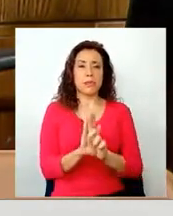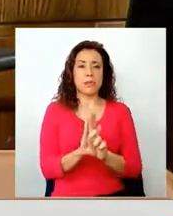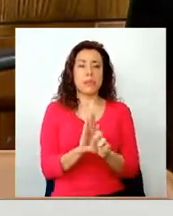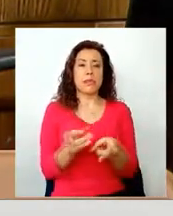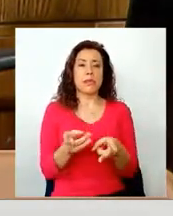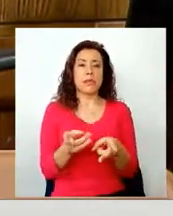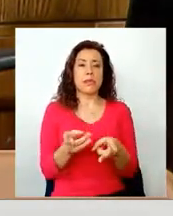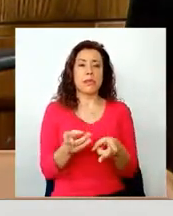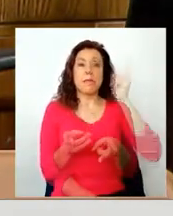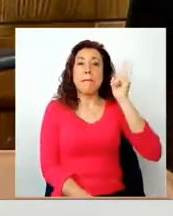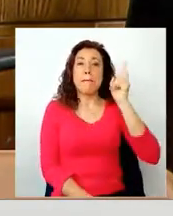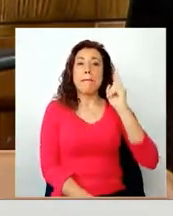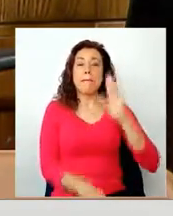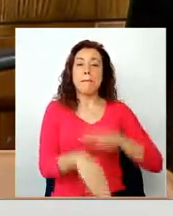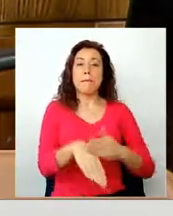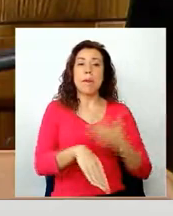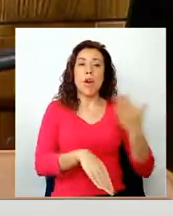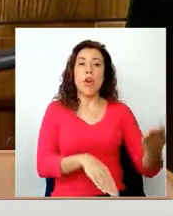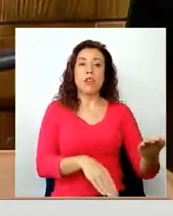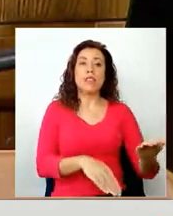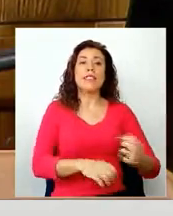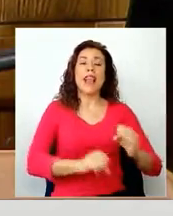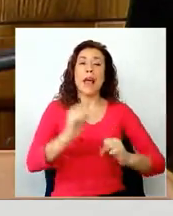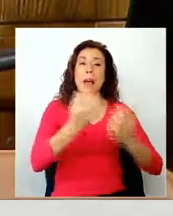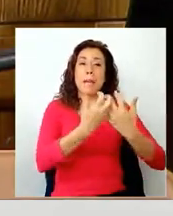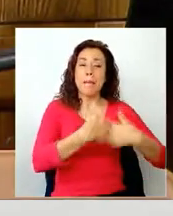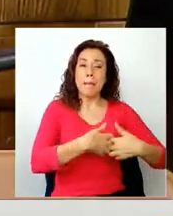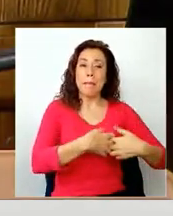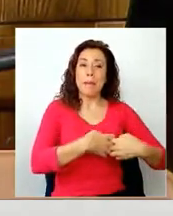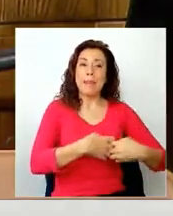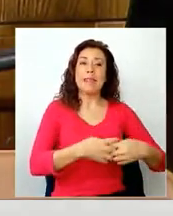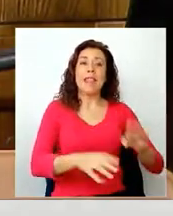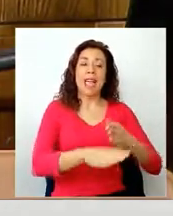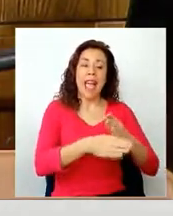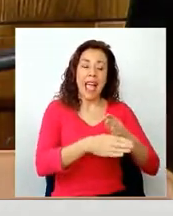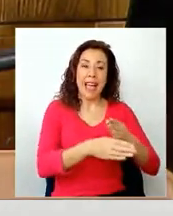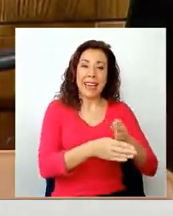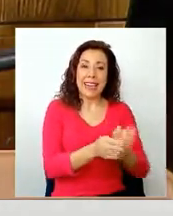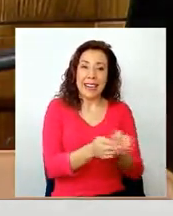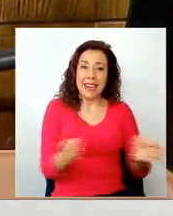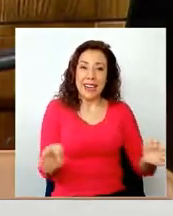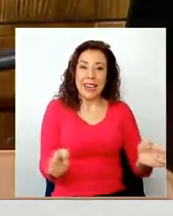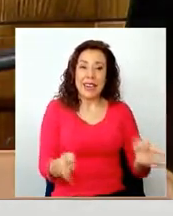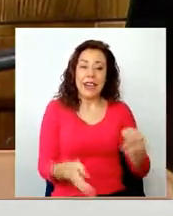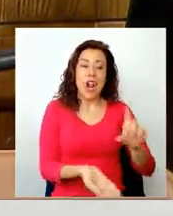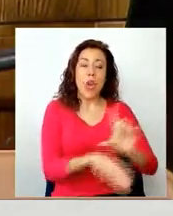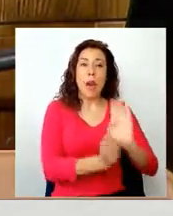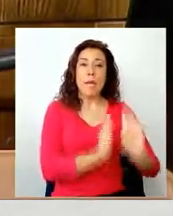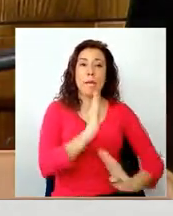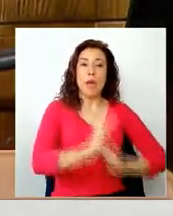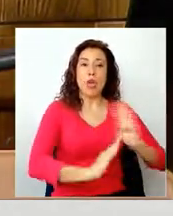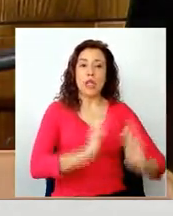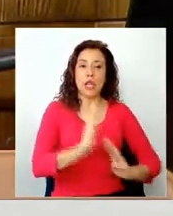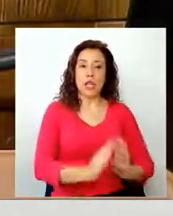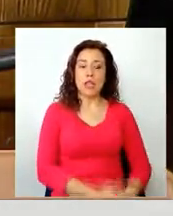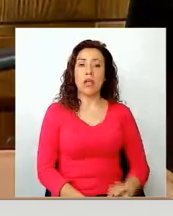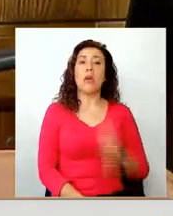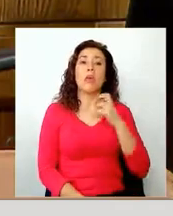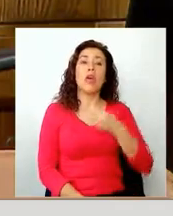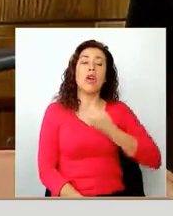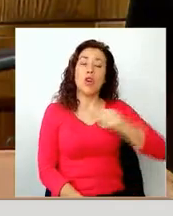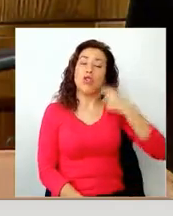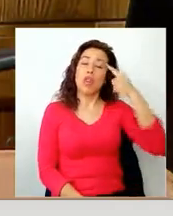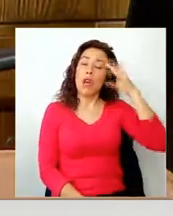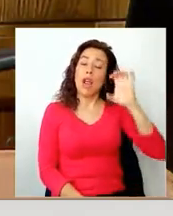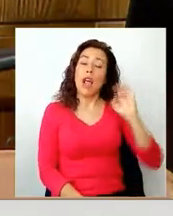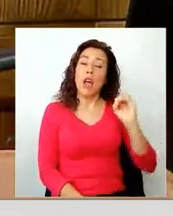las concesiones sectoriales y acuícalas y acuícolas en dichas áreas protegidas Porque queremos efectivamente que este